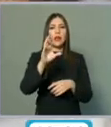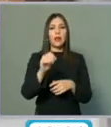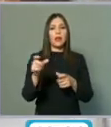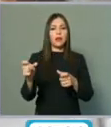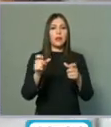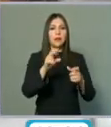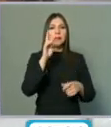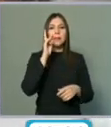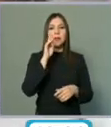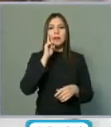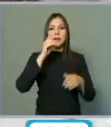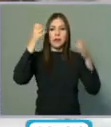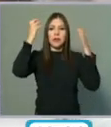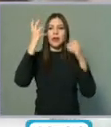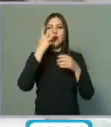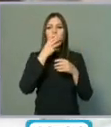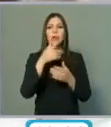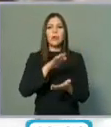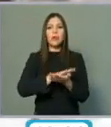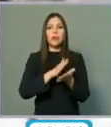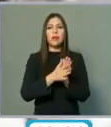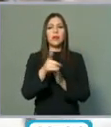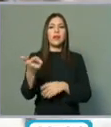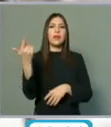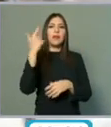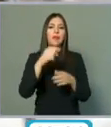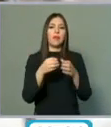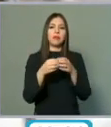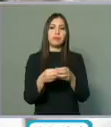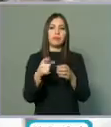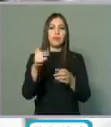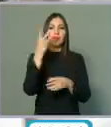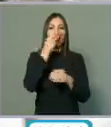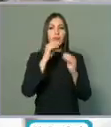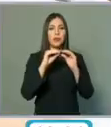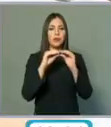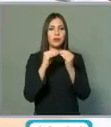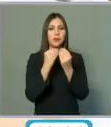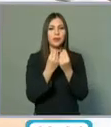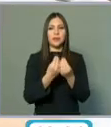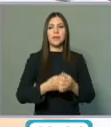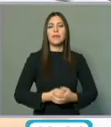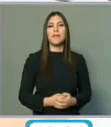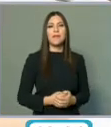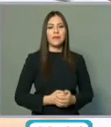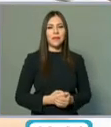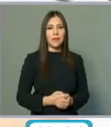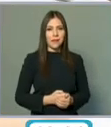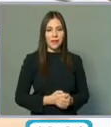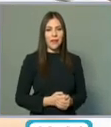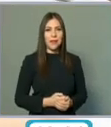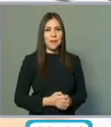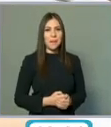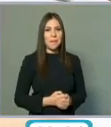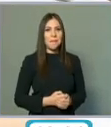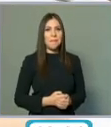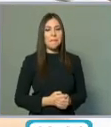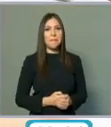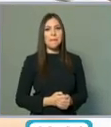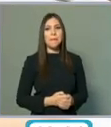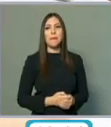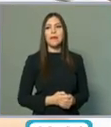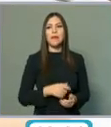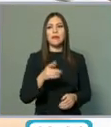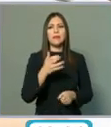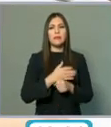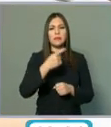cuenta, vea a la chef que bonitas le quedan y a mí qué feíto. No, muy bien, mi papá, muy bien, te quedaron bonitas también. Oye, y ahorita que la